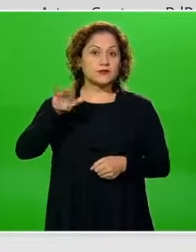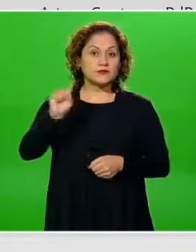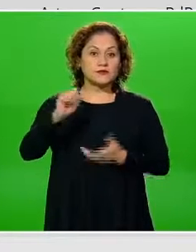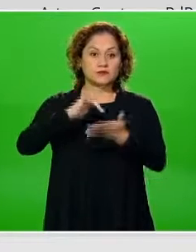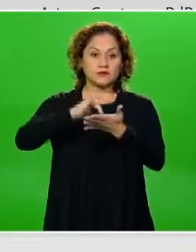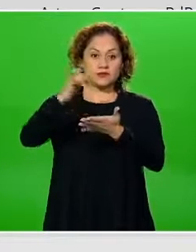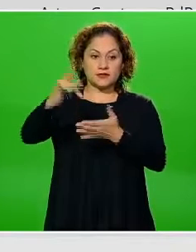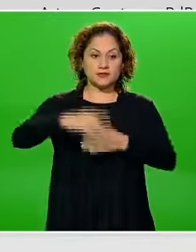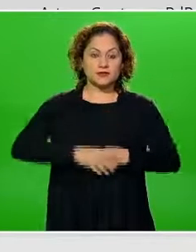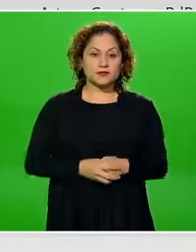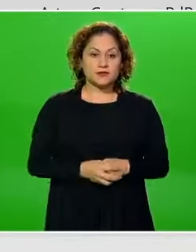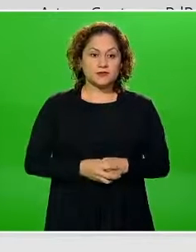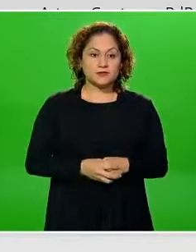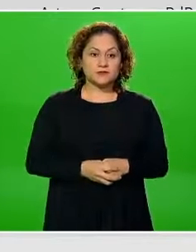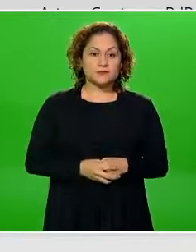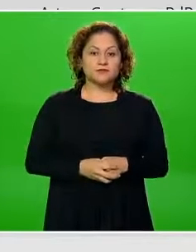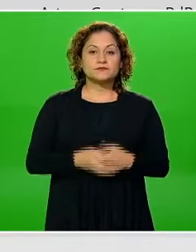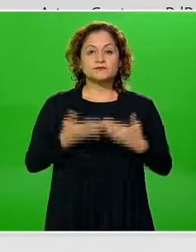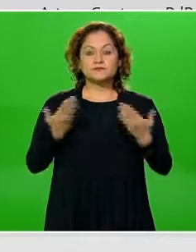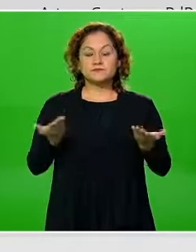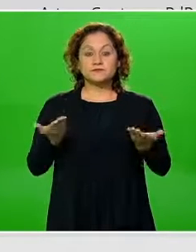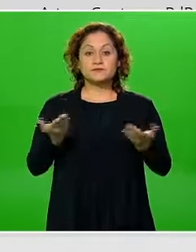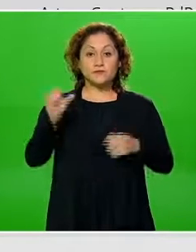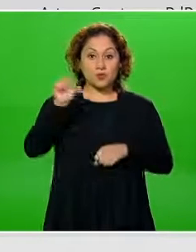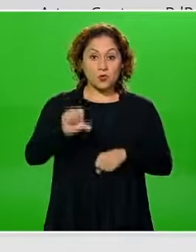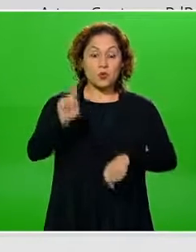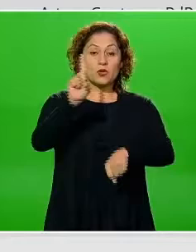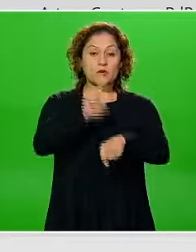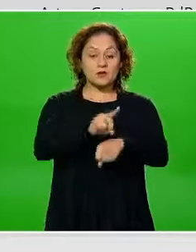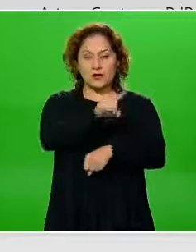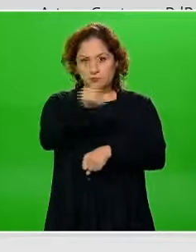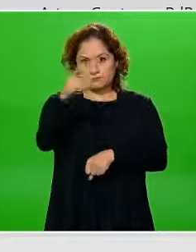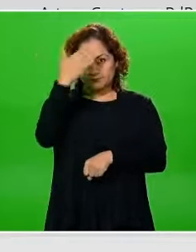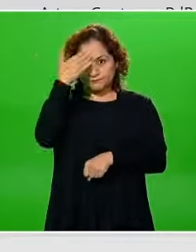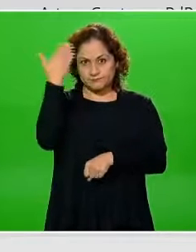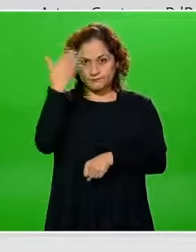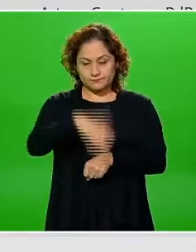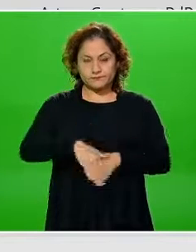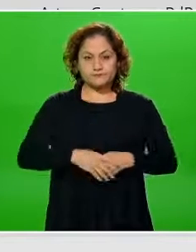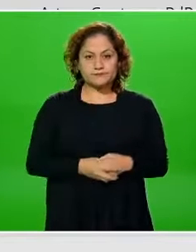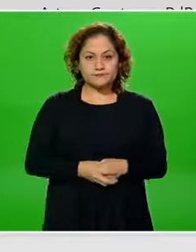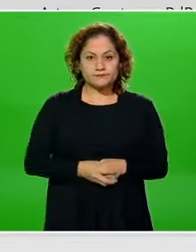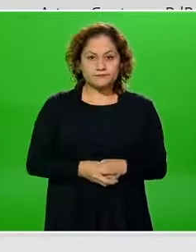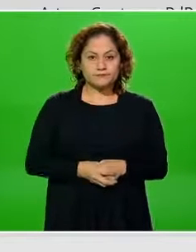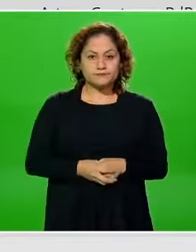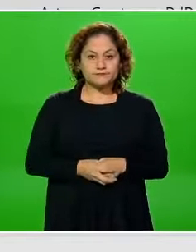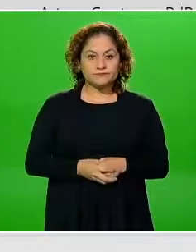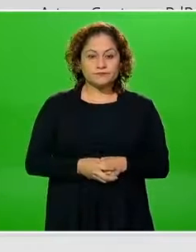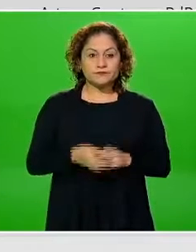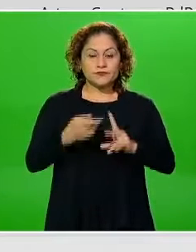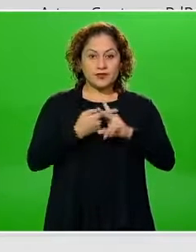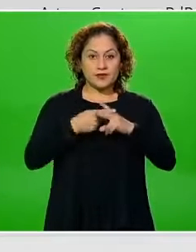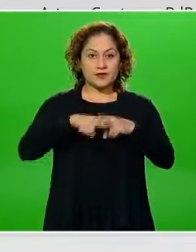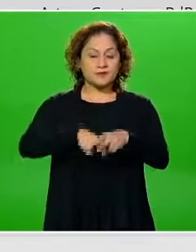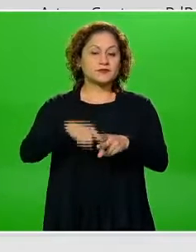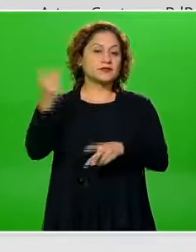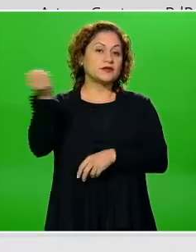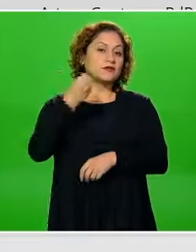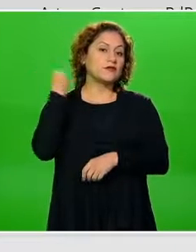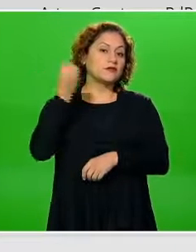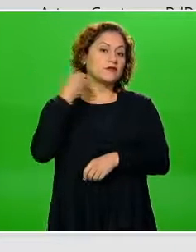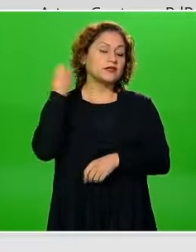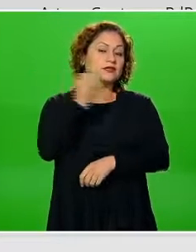amable. Pues bueno, el día de hoy, como ustedes saben, antes de dar inicio a esta conferencia